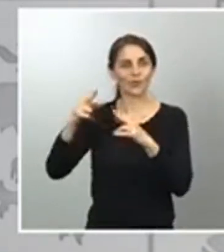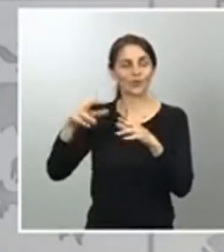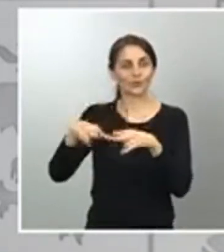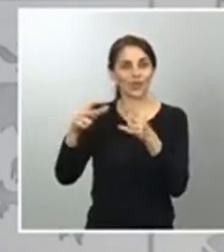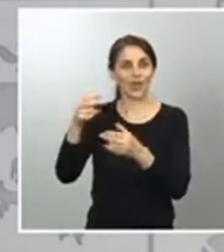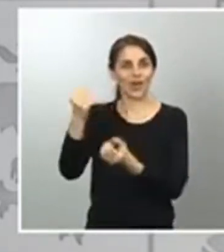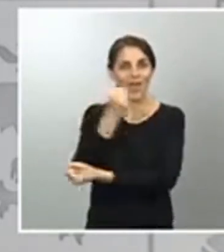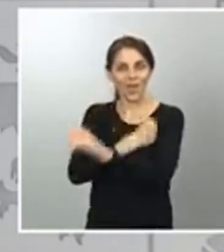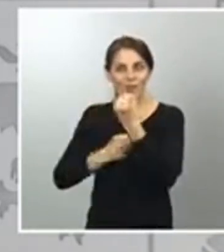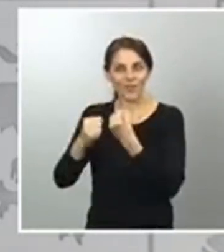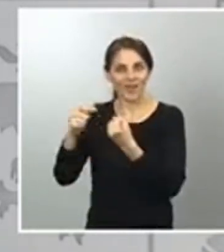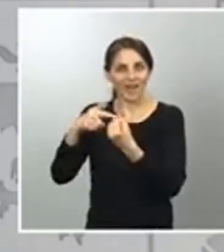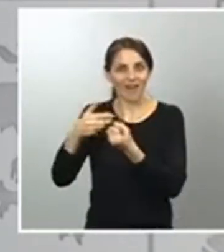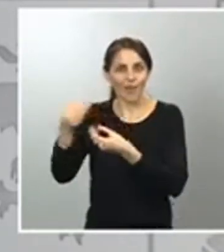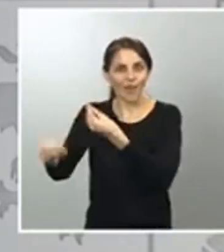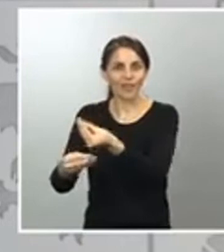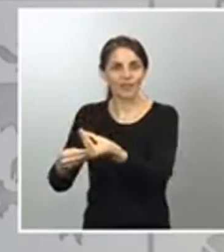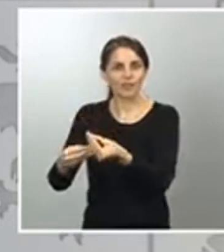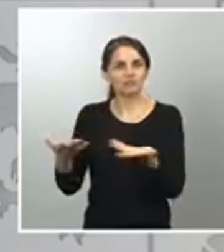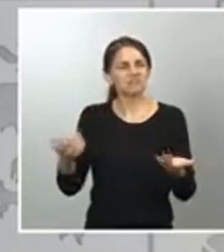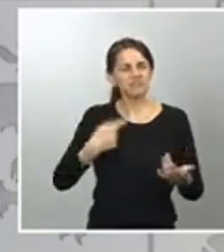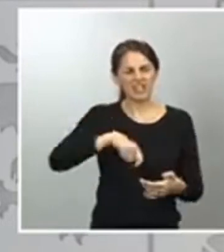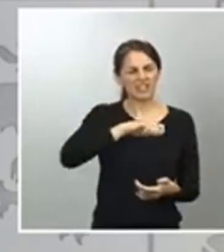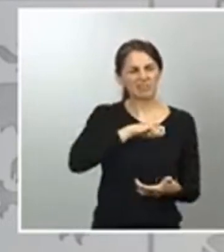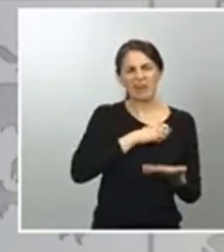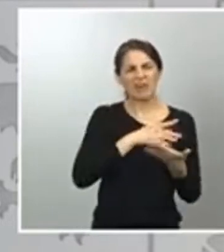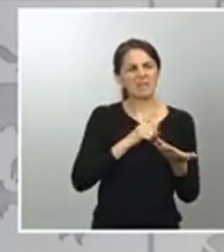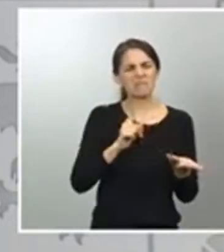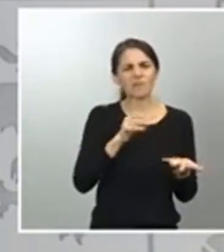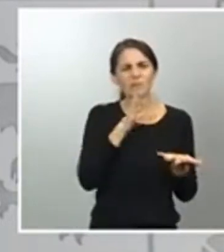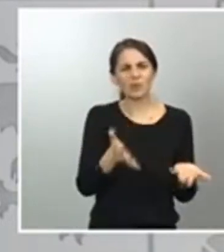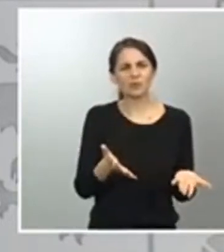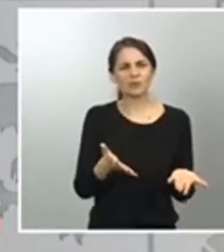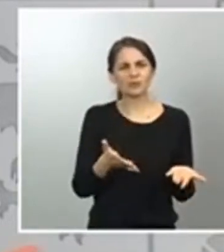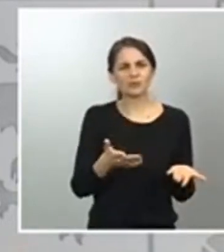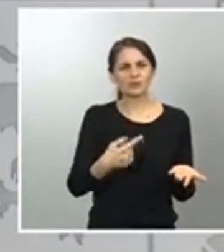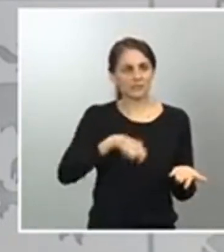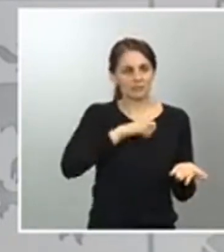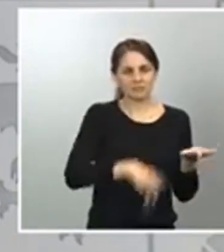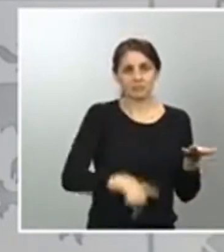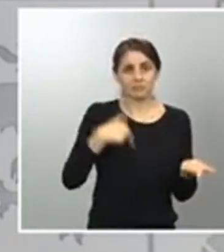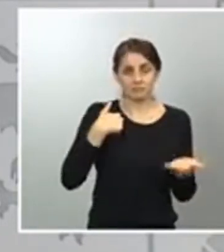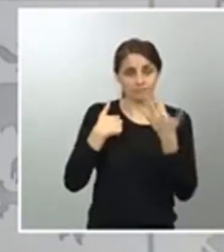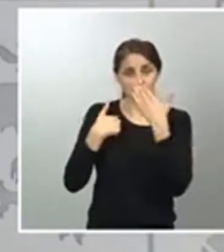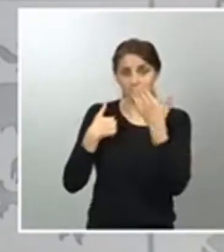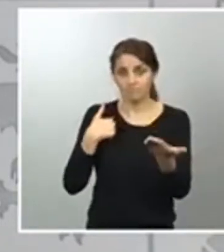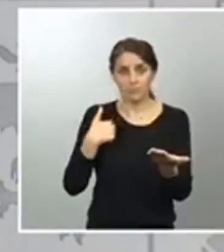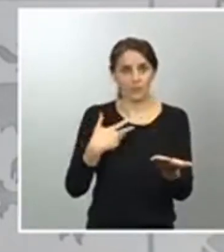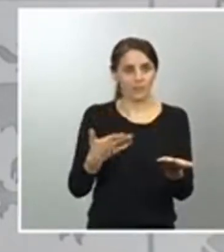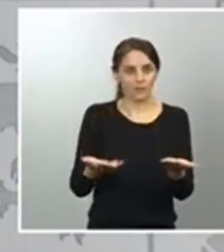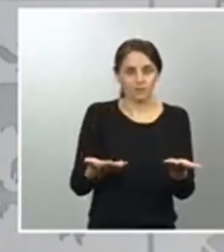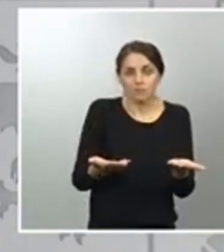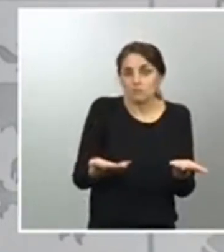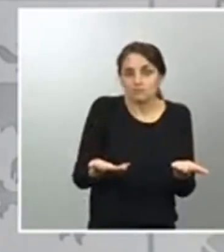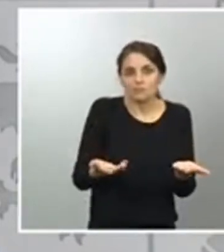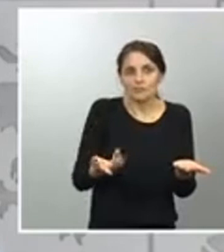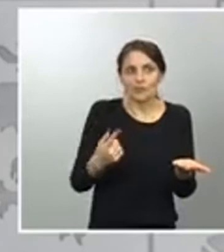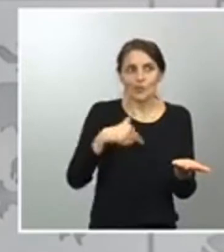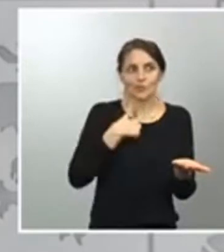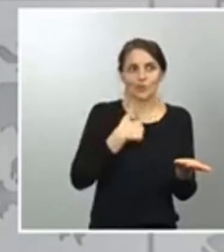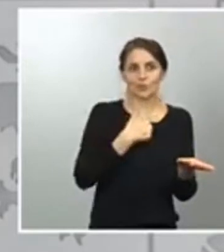tenerlo en España? De hecho, ninguno de los miembros del Partido Socialista allí donde han tendido la mano han exigido ni